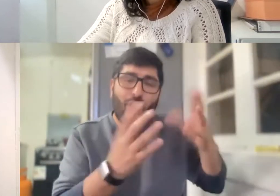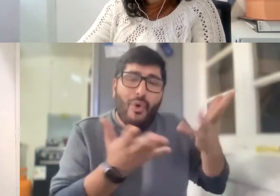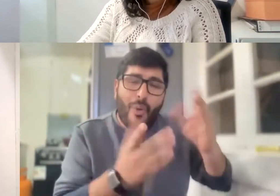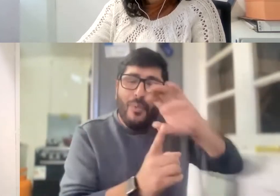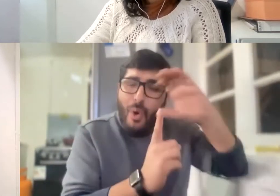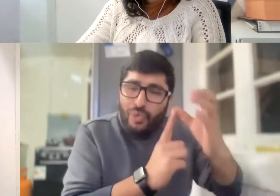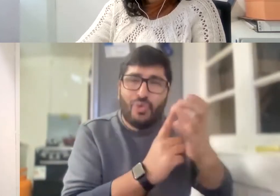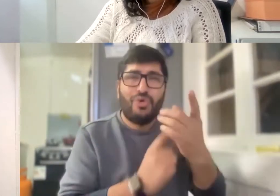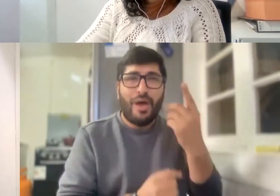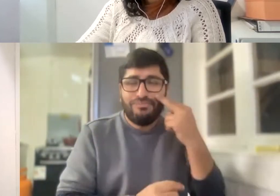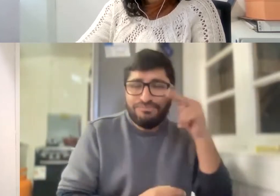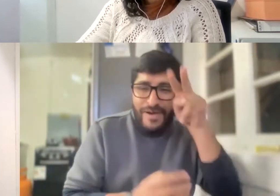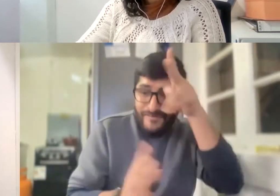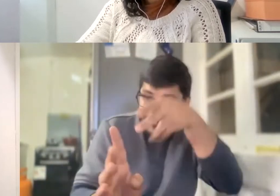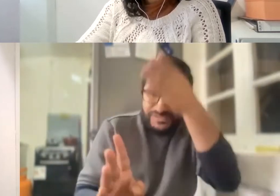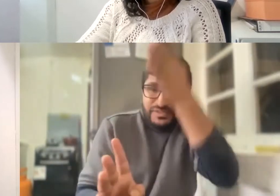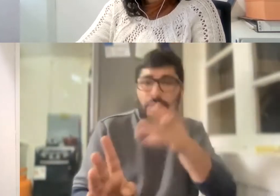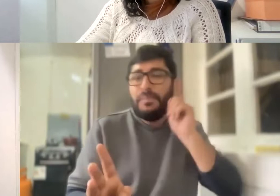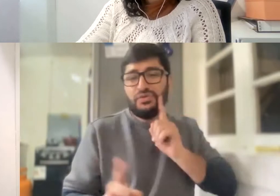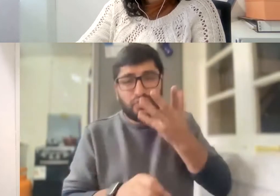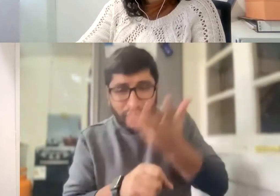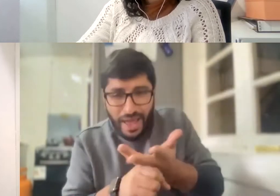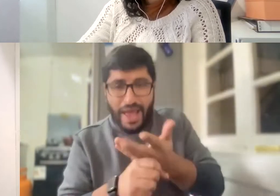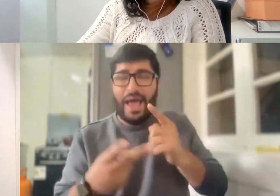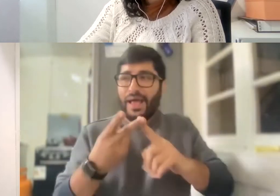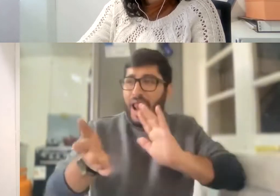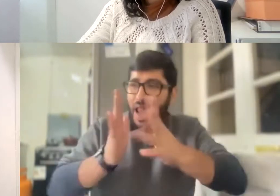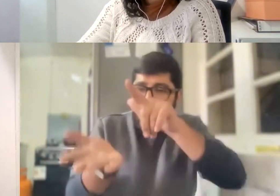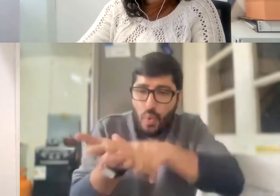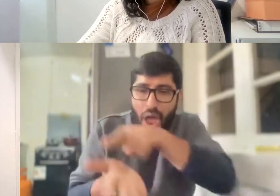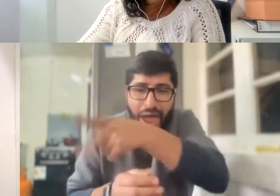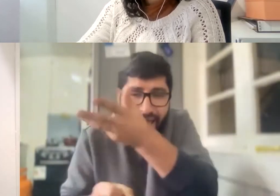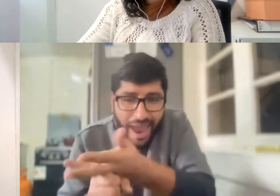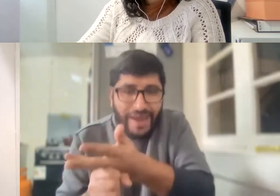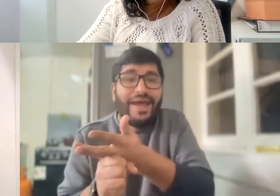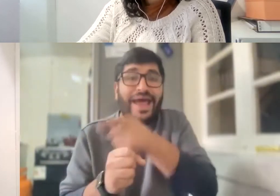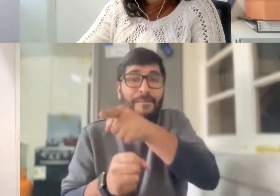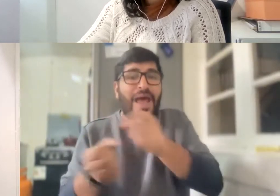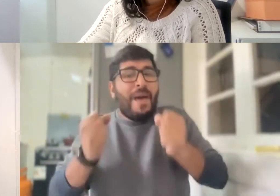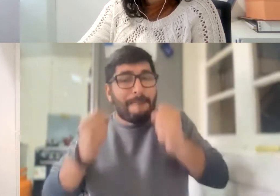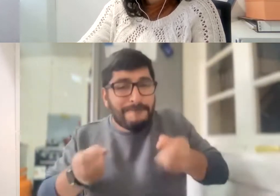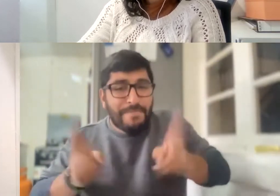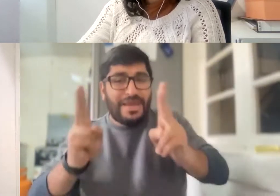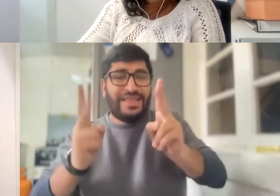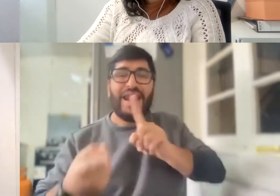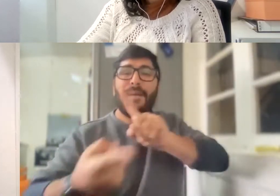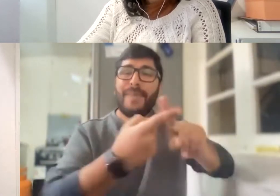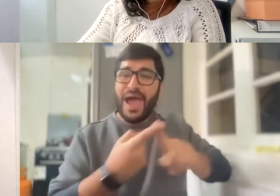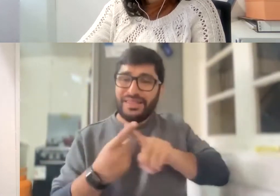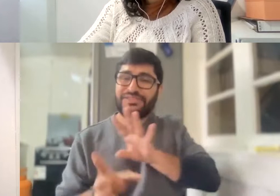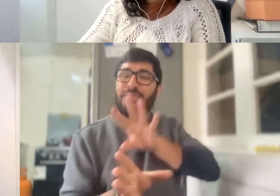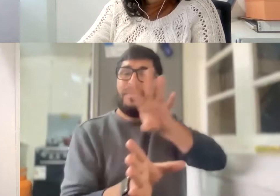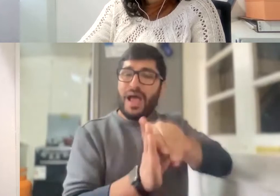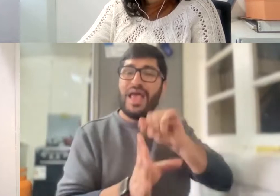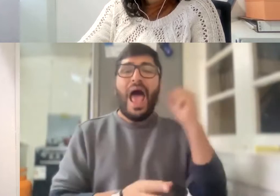eso, poco a poco enseñarles de su cultura, de la forma de visión, cómo se hacen las señas, sensibilizar, que hay otras formas de